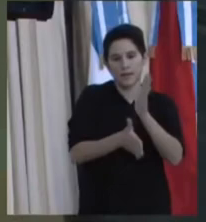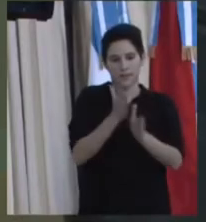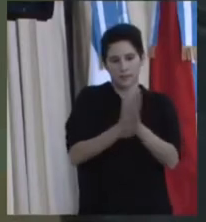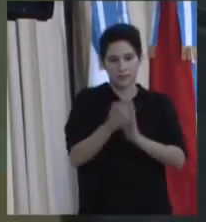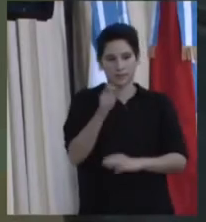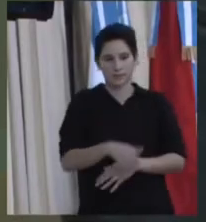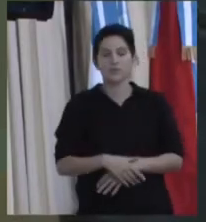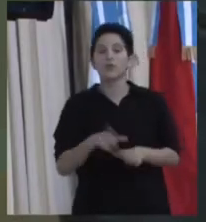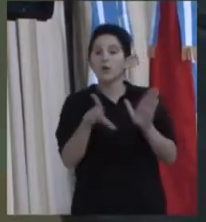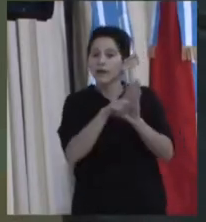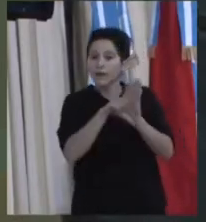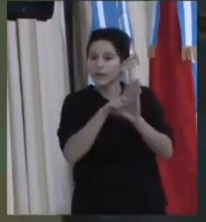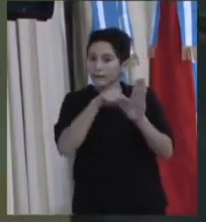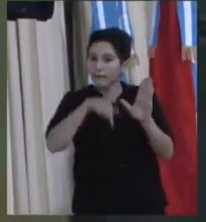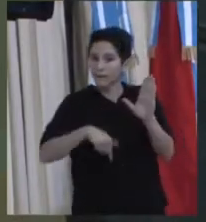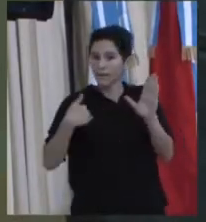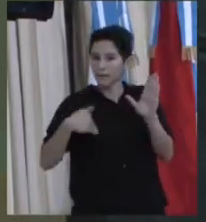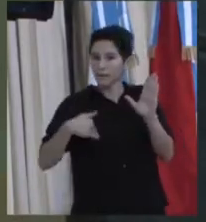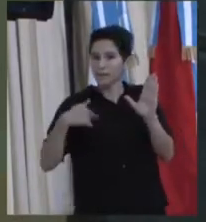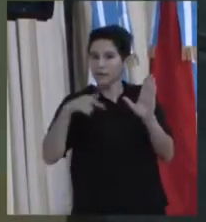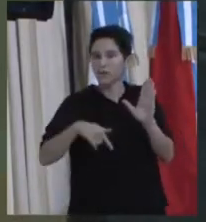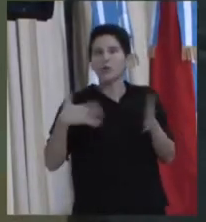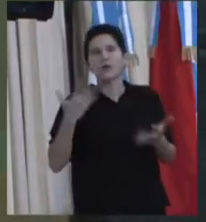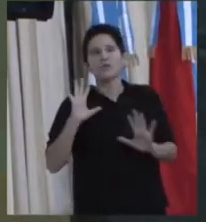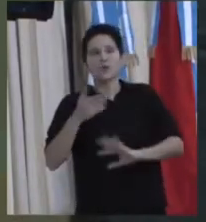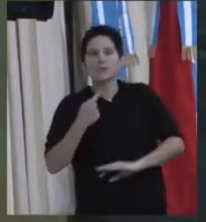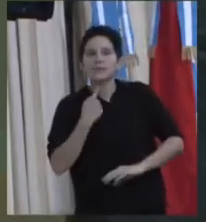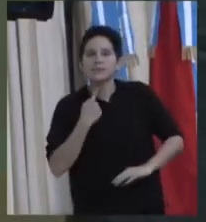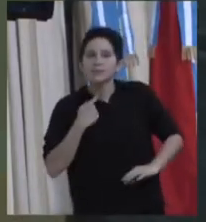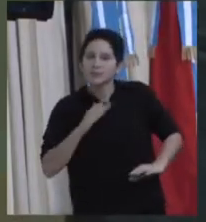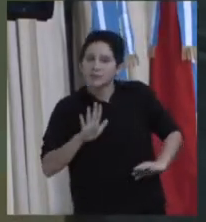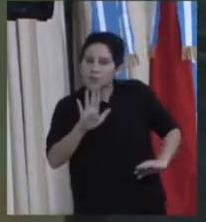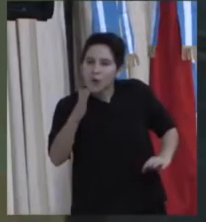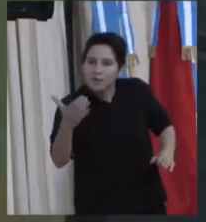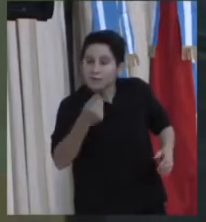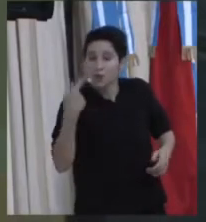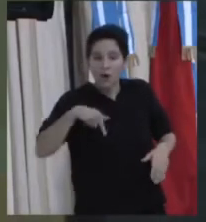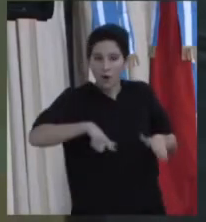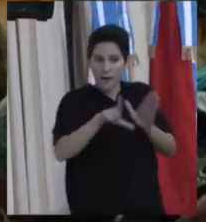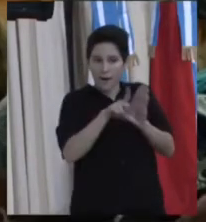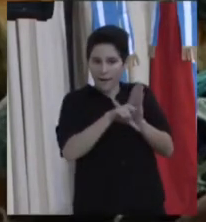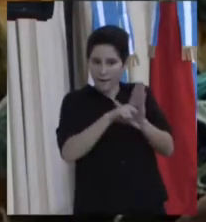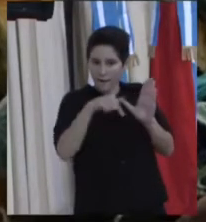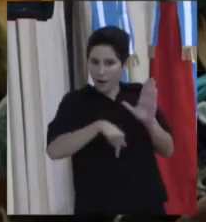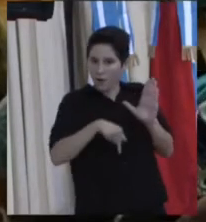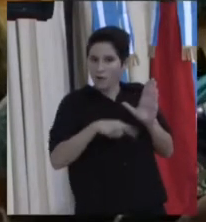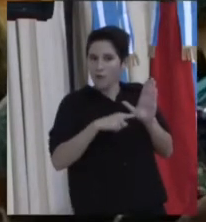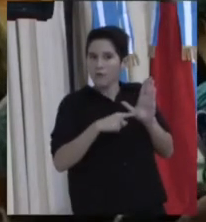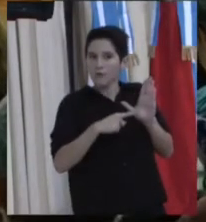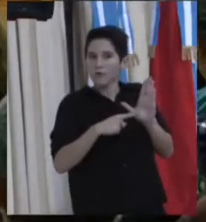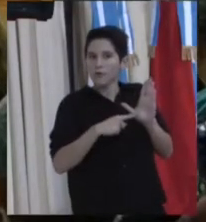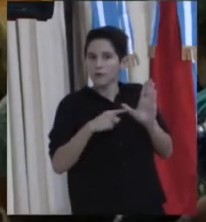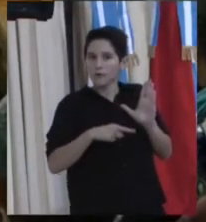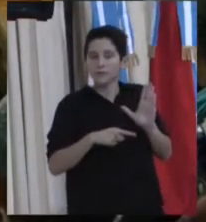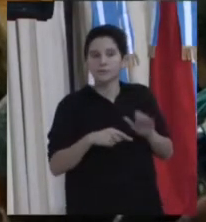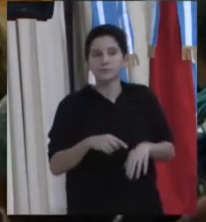Esto es ley para la Argentina, esto no es una mera aspiración como estaba leyendo yo hace un rato del autor que mencionaba, todo lo